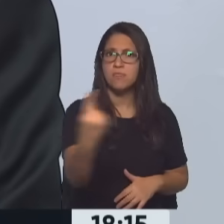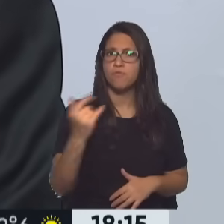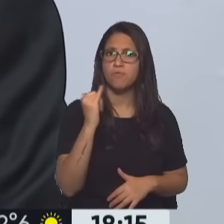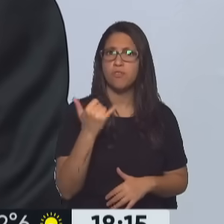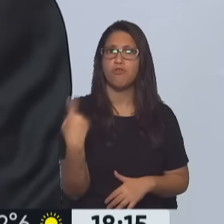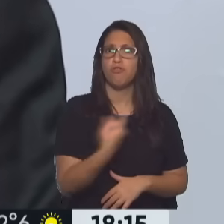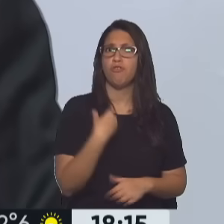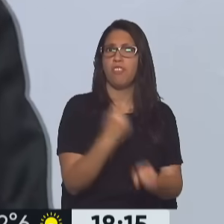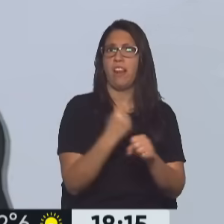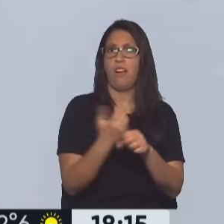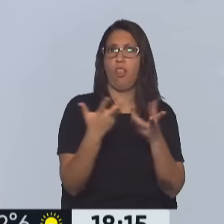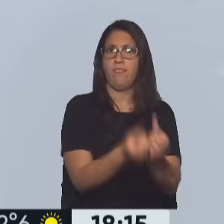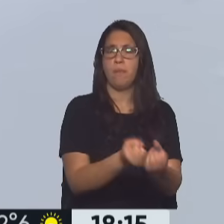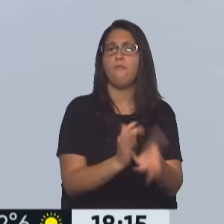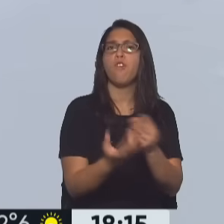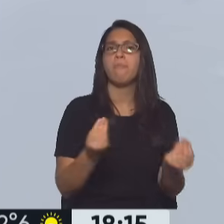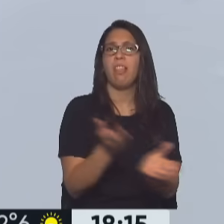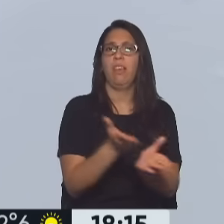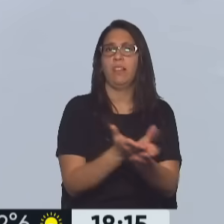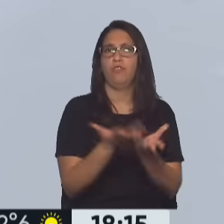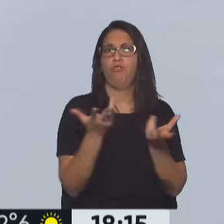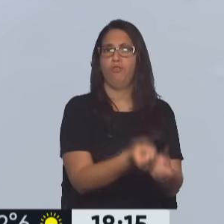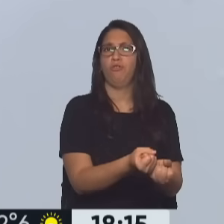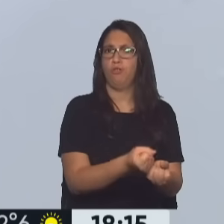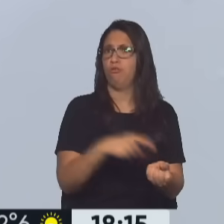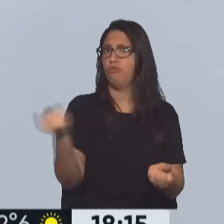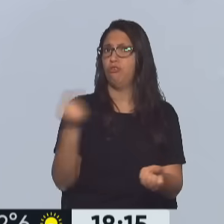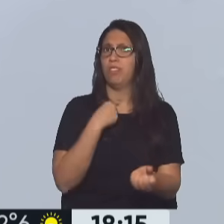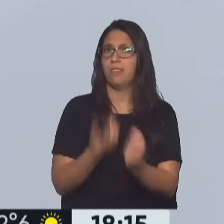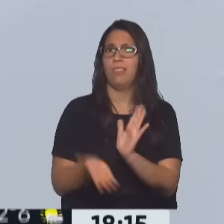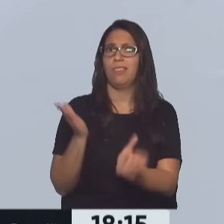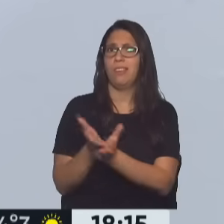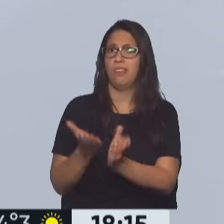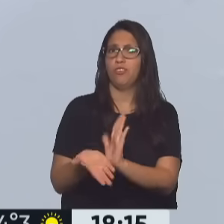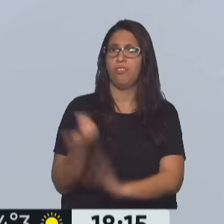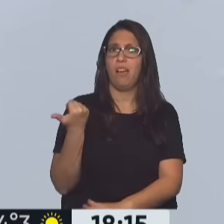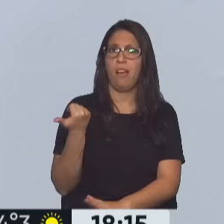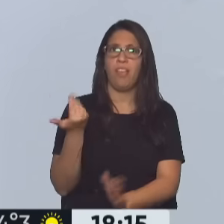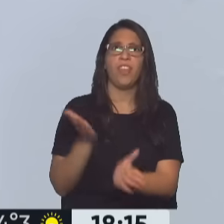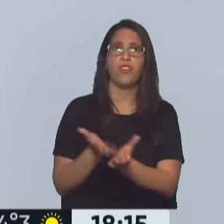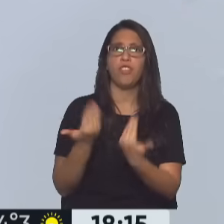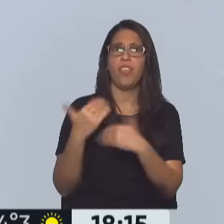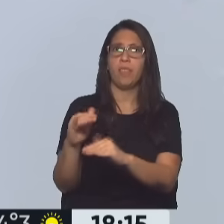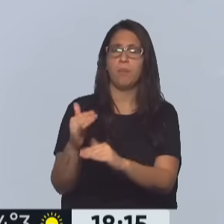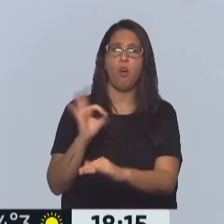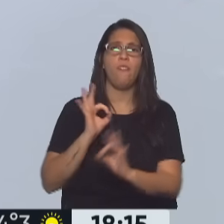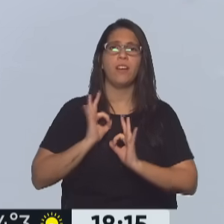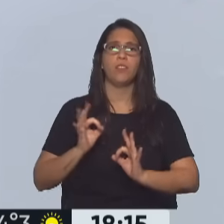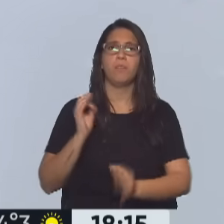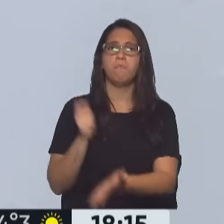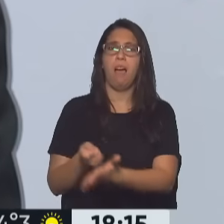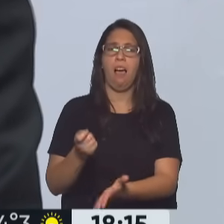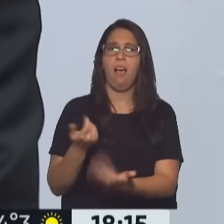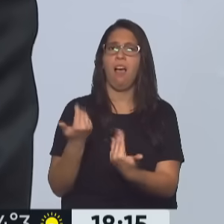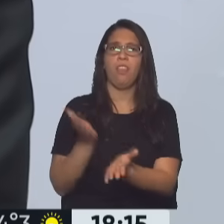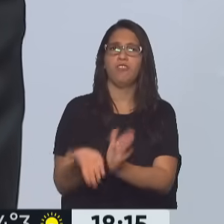el trabajo con derechos frente a aquellos que le quieren quitar el derecho a la indemnización o el derecho a las vacaciones pagas,